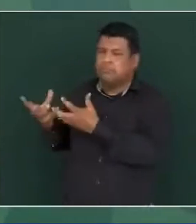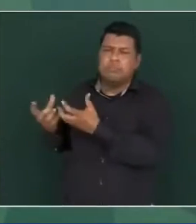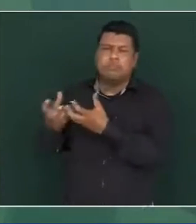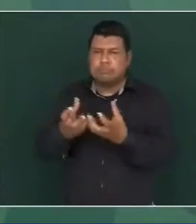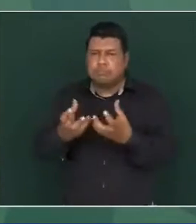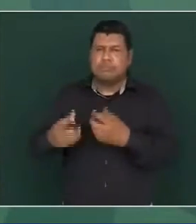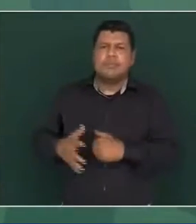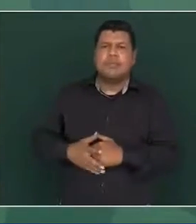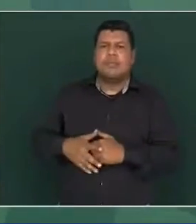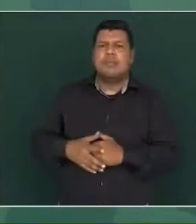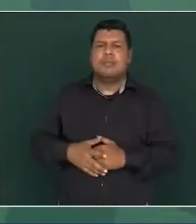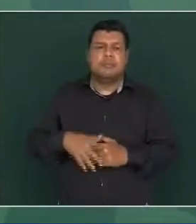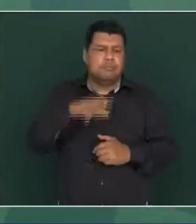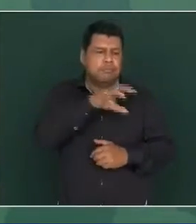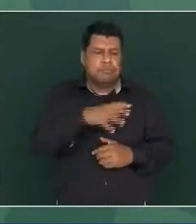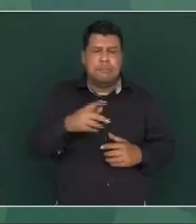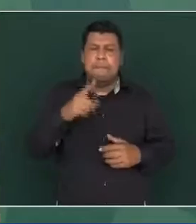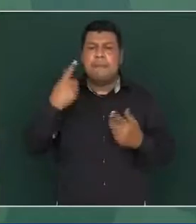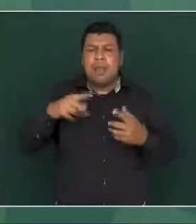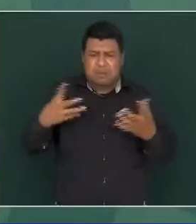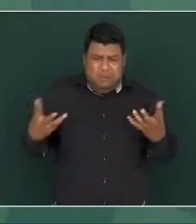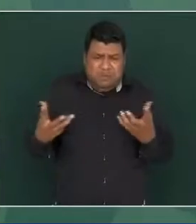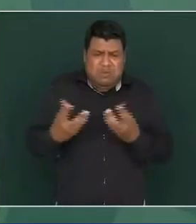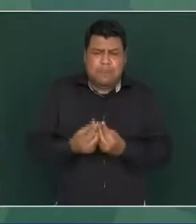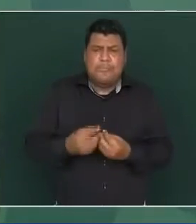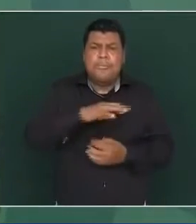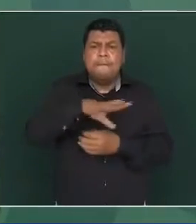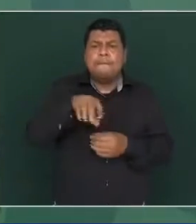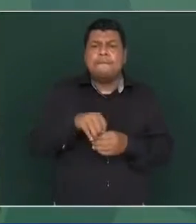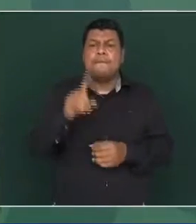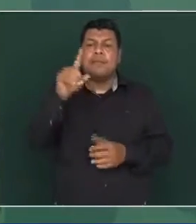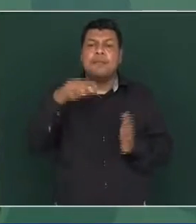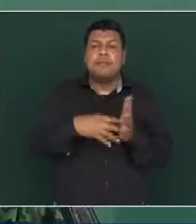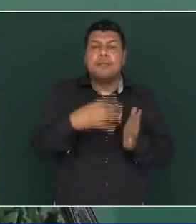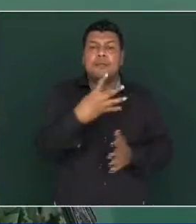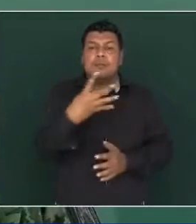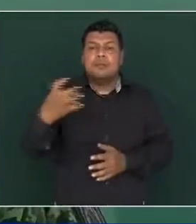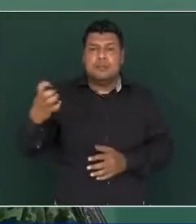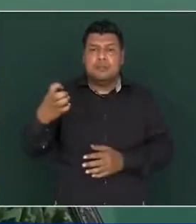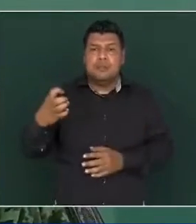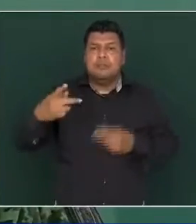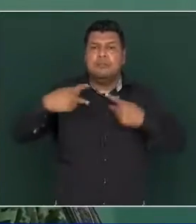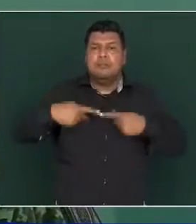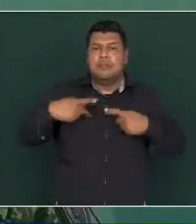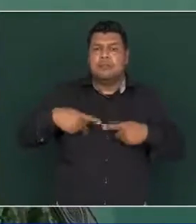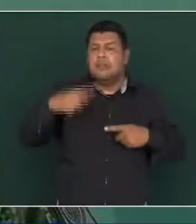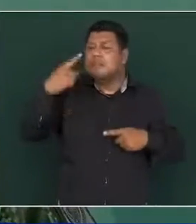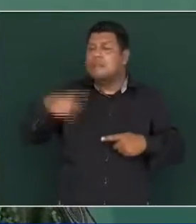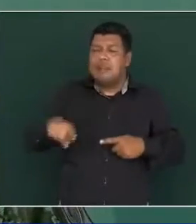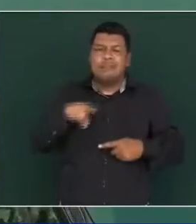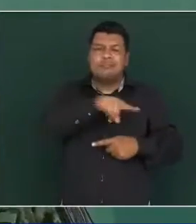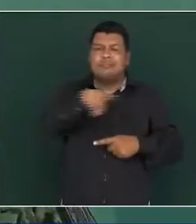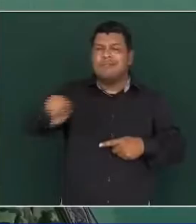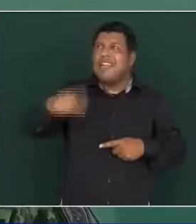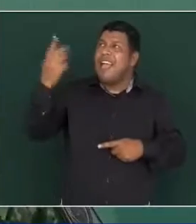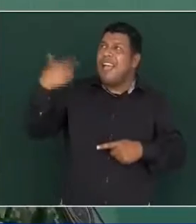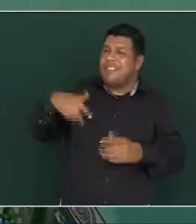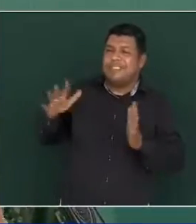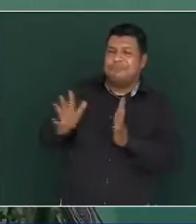buscamos que esté ahí en esos 1,400 todas las personas que de alguna manera tienen una conexión, tuvieron